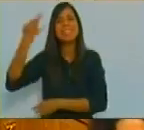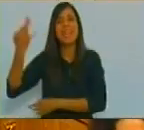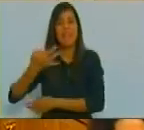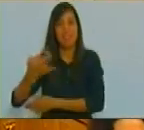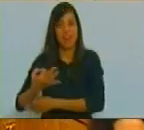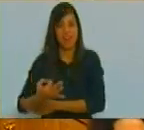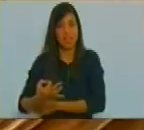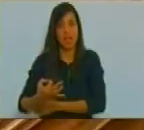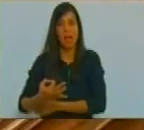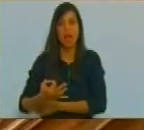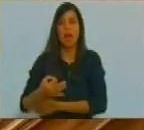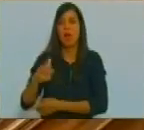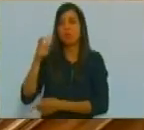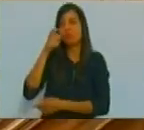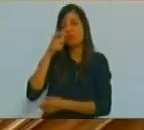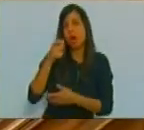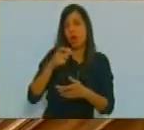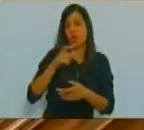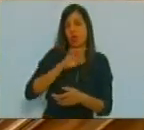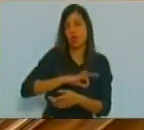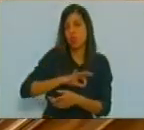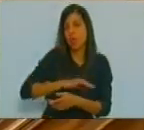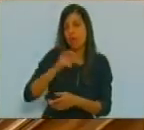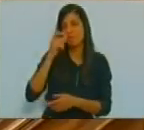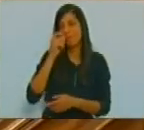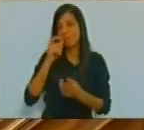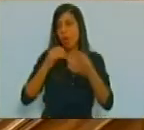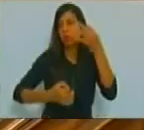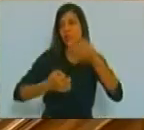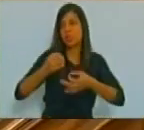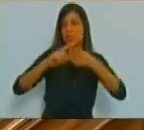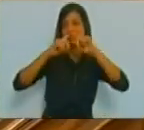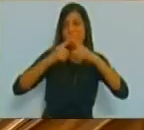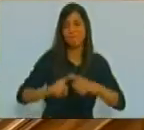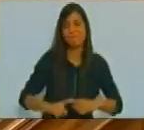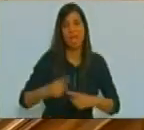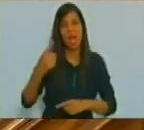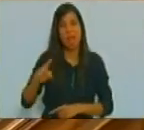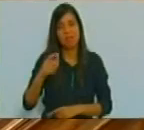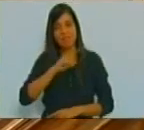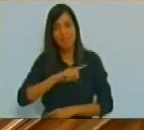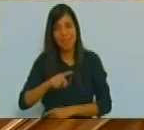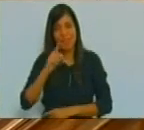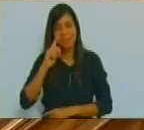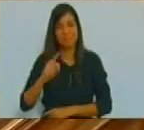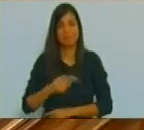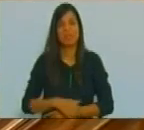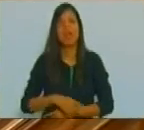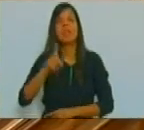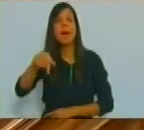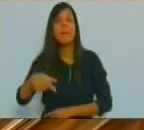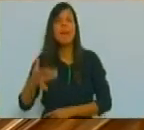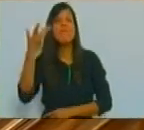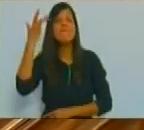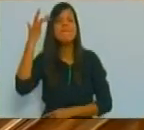con controles sociales sobre la administración de esa justicia que además sea creíble